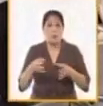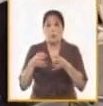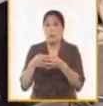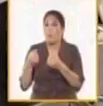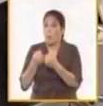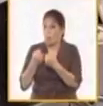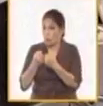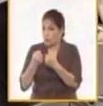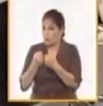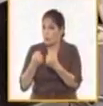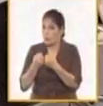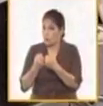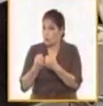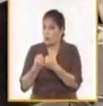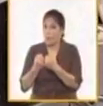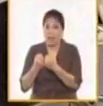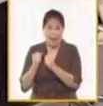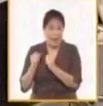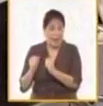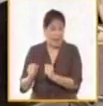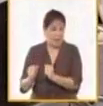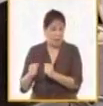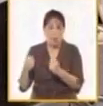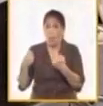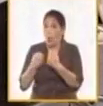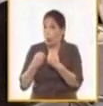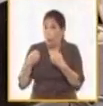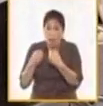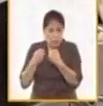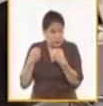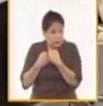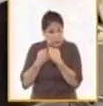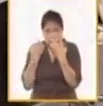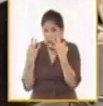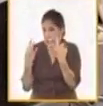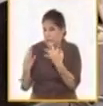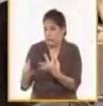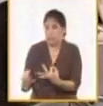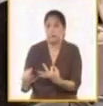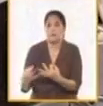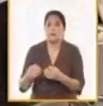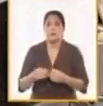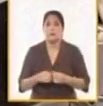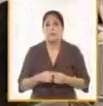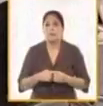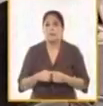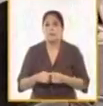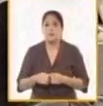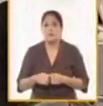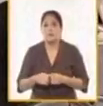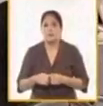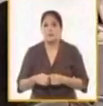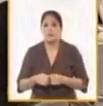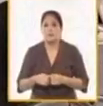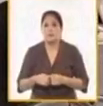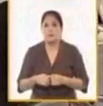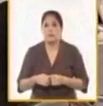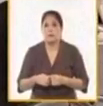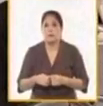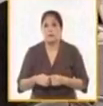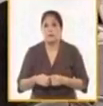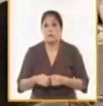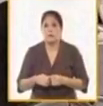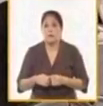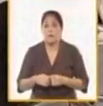oposición, rancia, esa radical, ¿no? Que en su